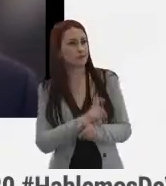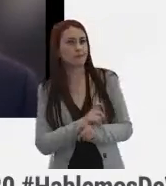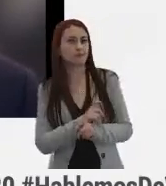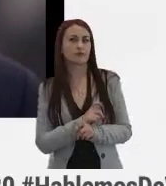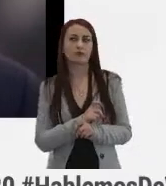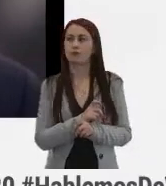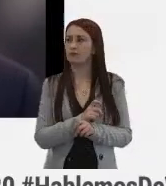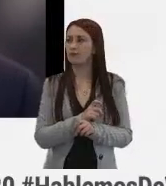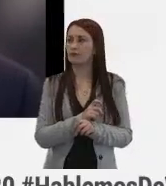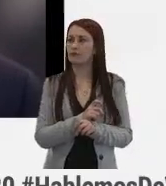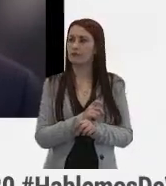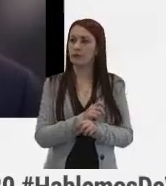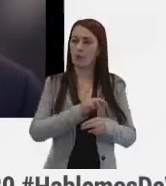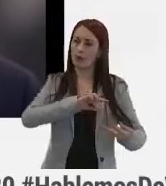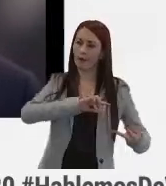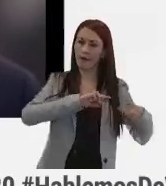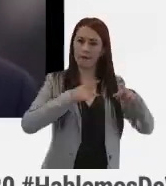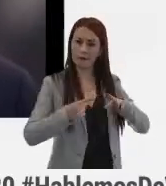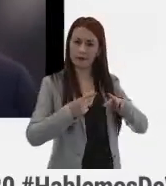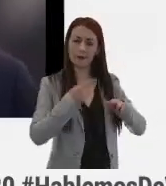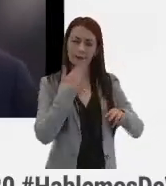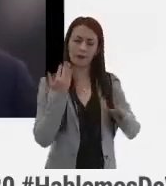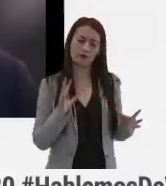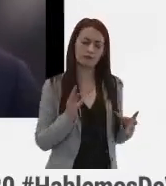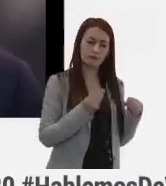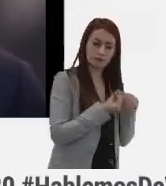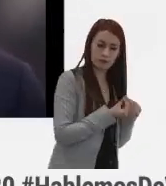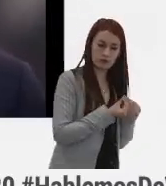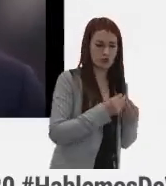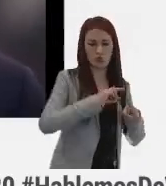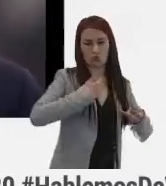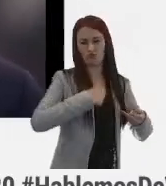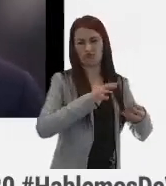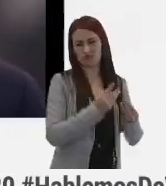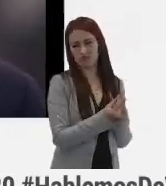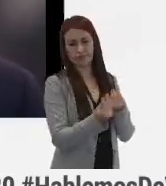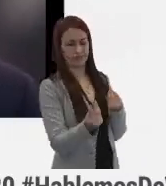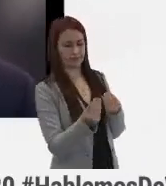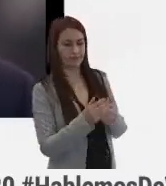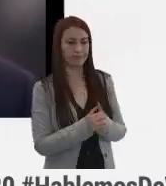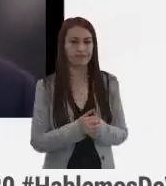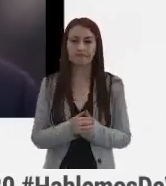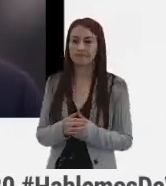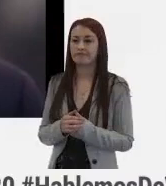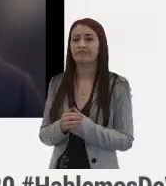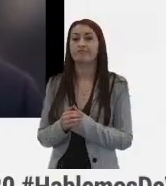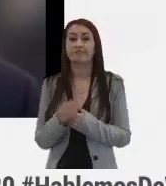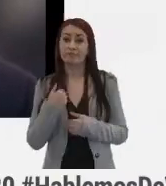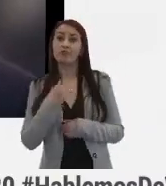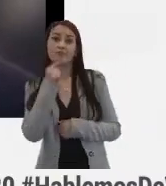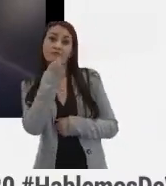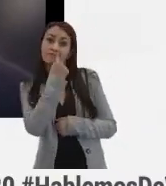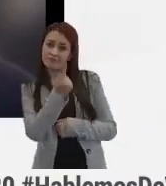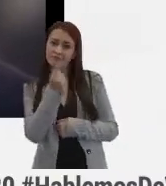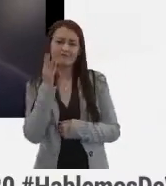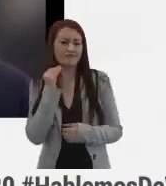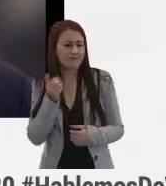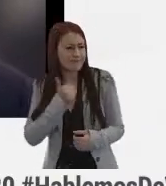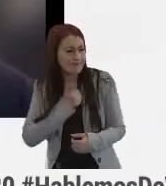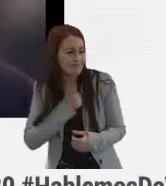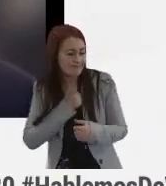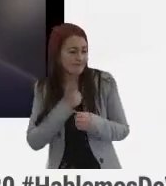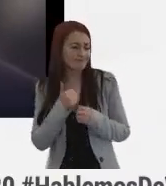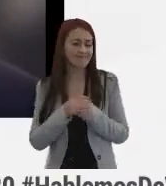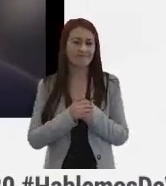en lugar de la división. Se los digo por experiencia propia, ¿quién dijo que hacer la paz